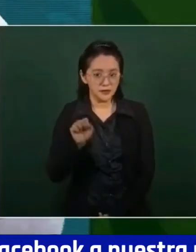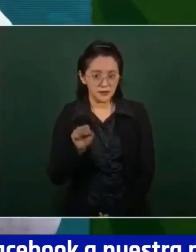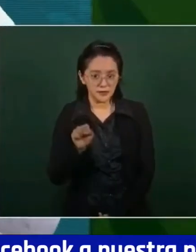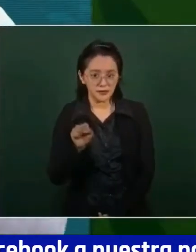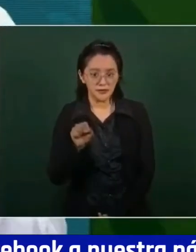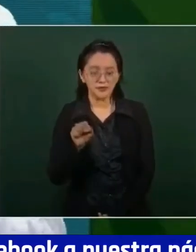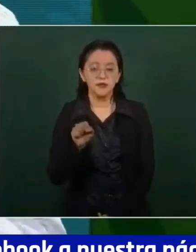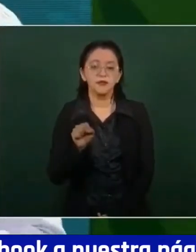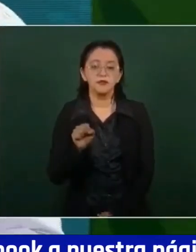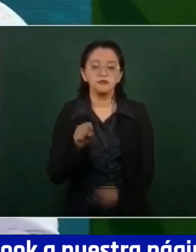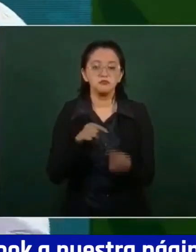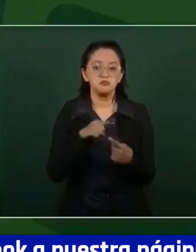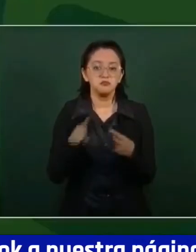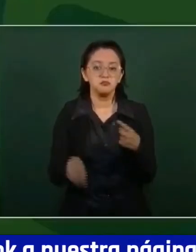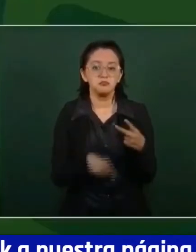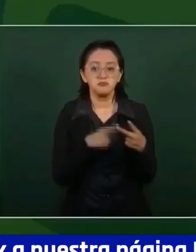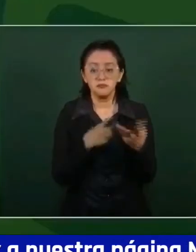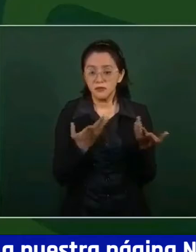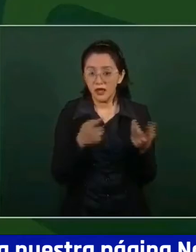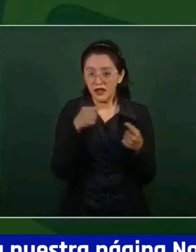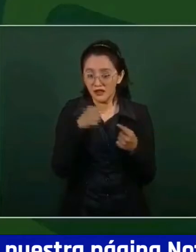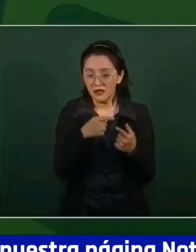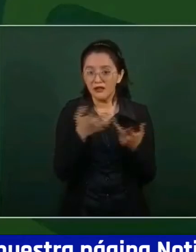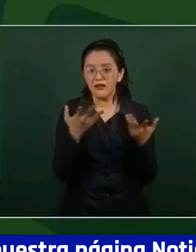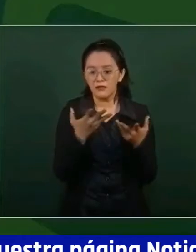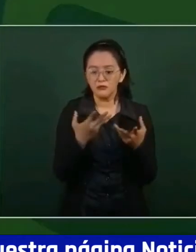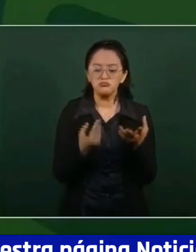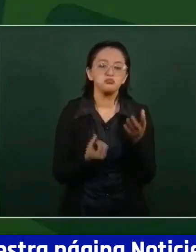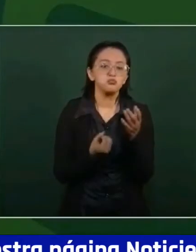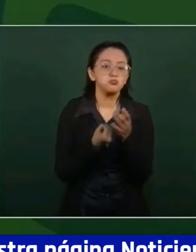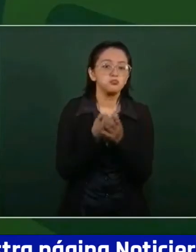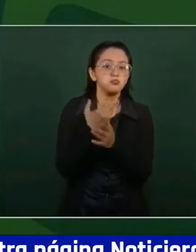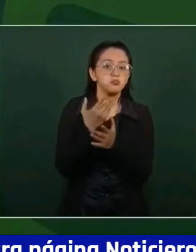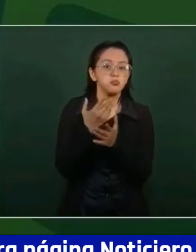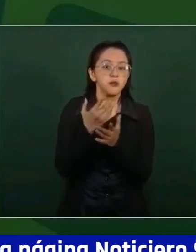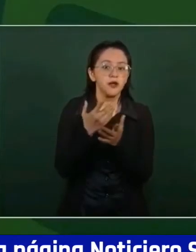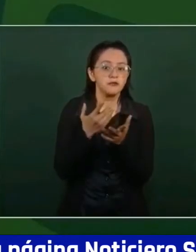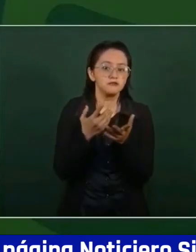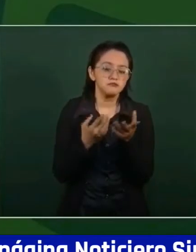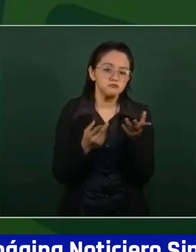y con la nueva política neoliberal